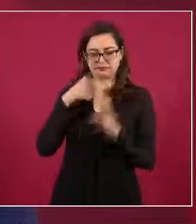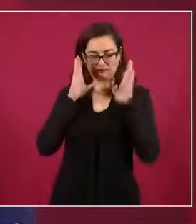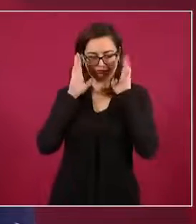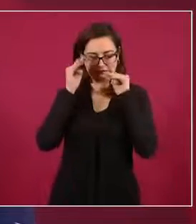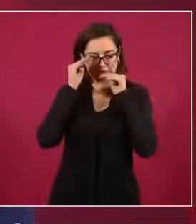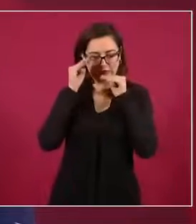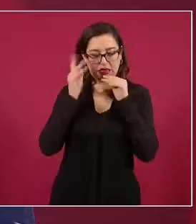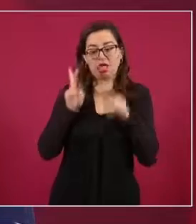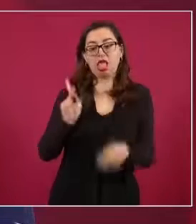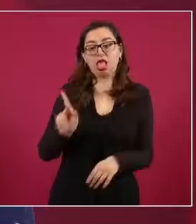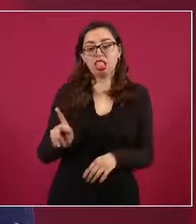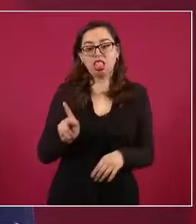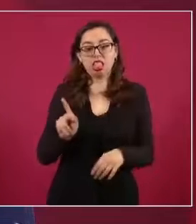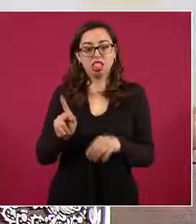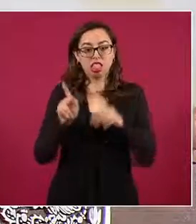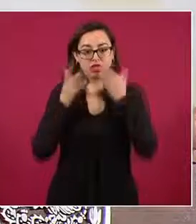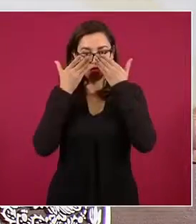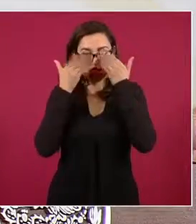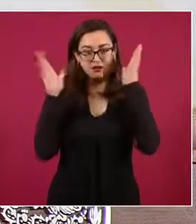Y